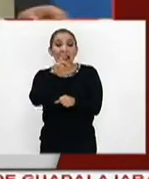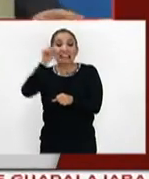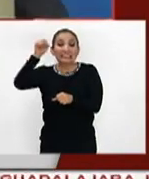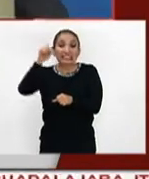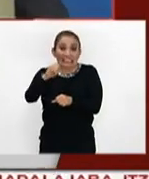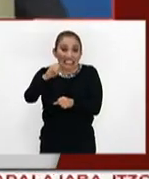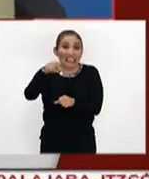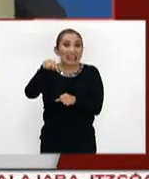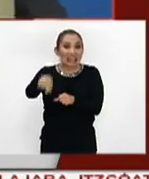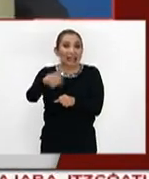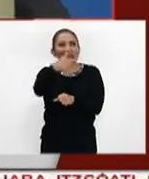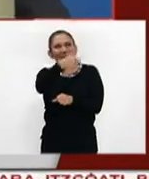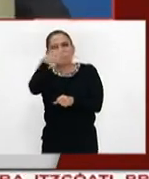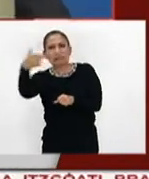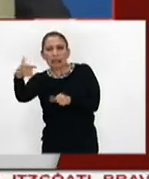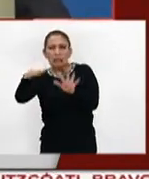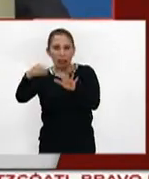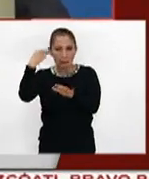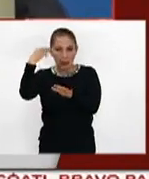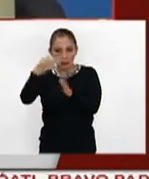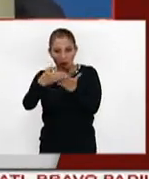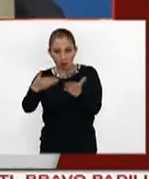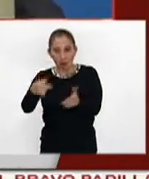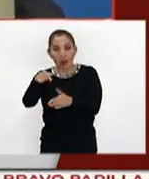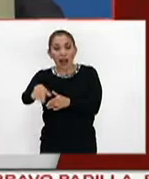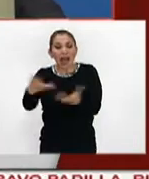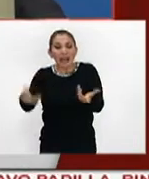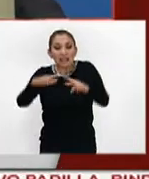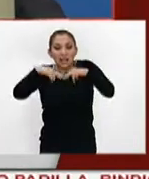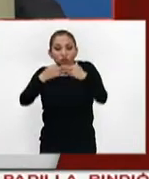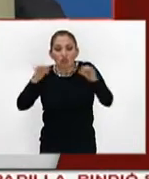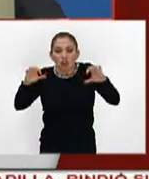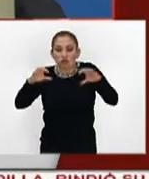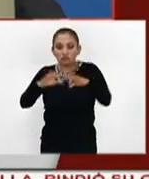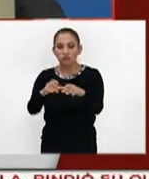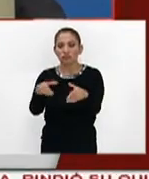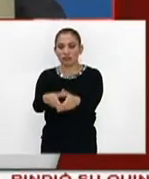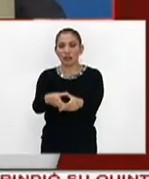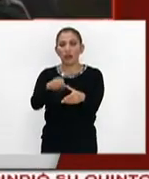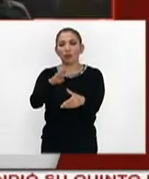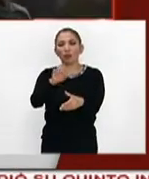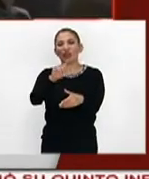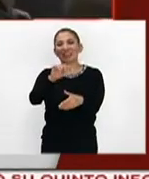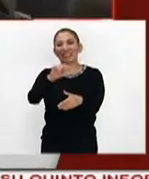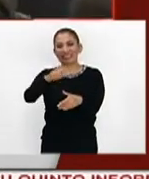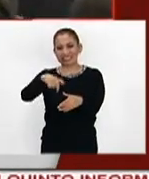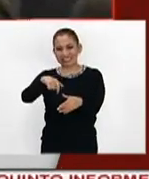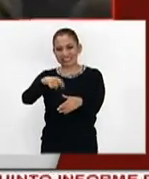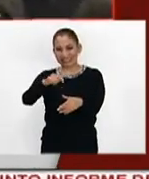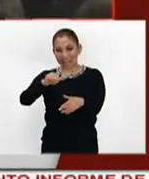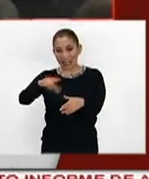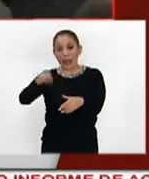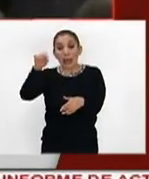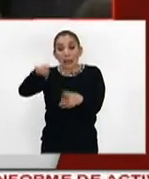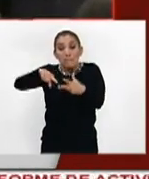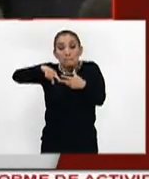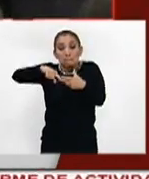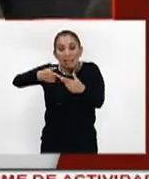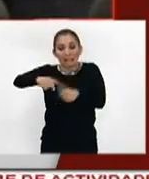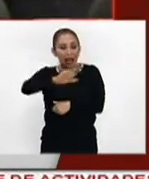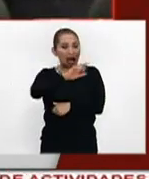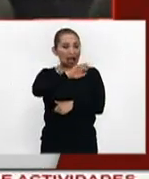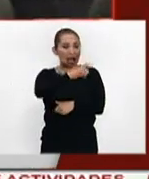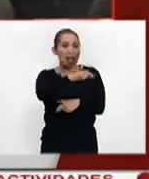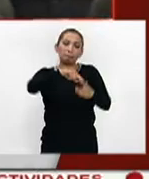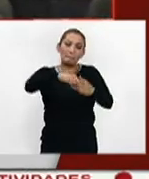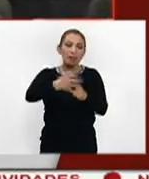a favor, entre el 6 y 7 de marzo se llevaría a cabo una sesión extraordinaria en el Bundestag, donde a partir de ese momento Angela